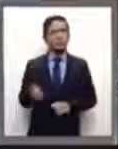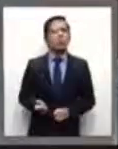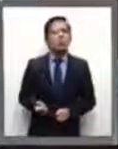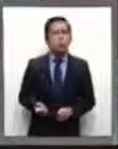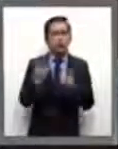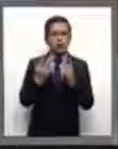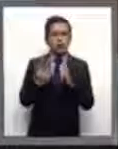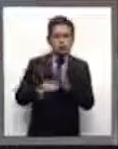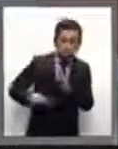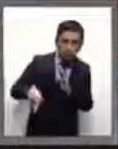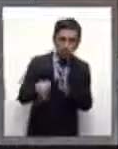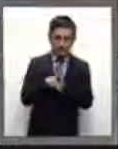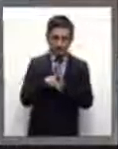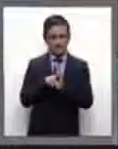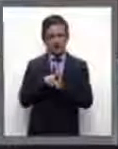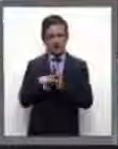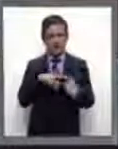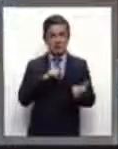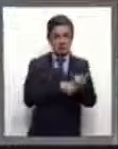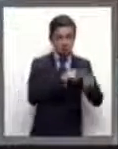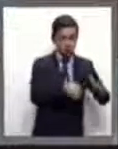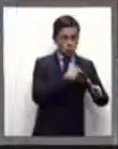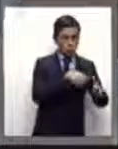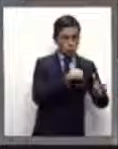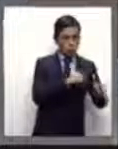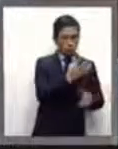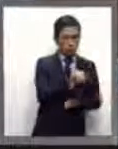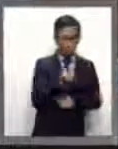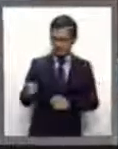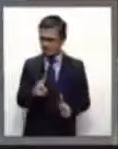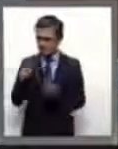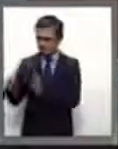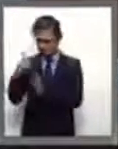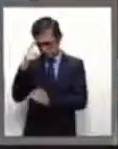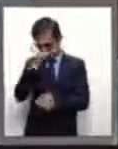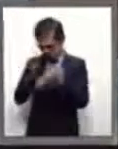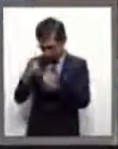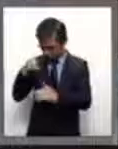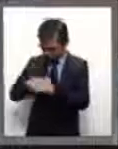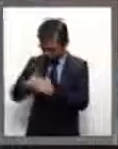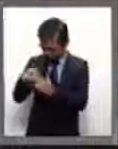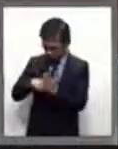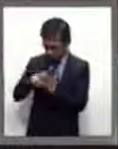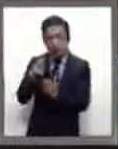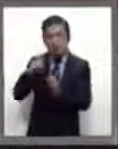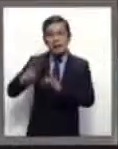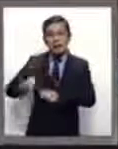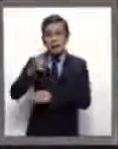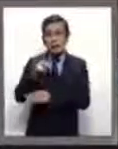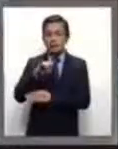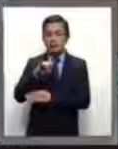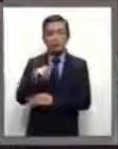se presupuestan en el tomo 9 y el resultado que arroja el análisis del capítulo 1000. Esa diferencia